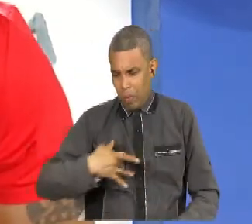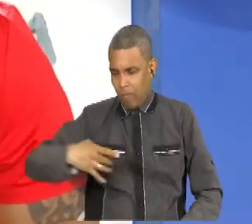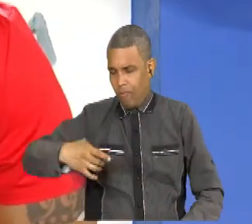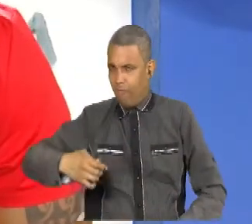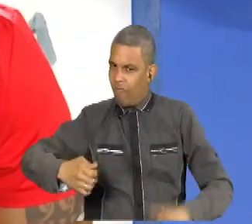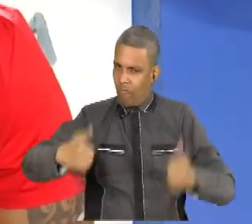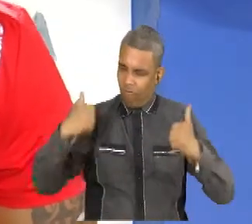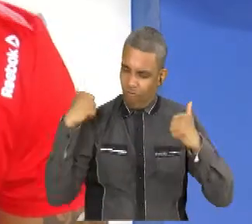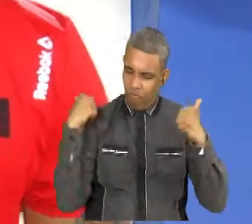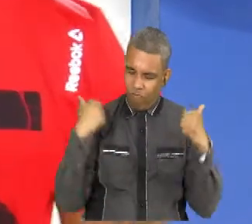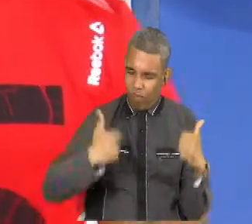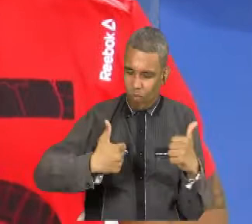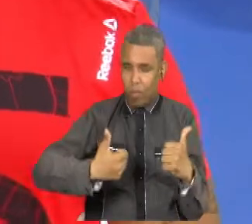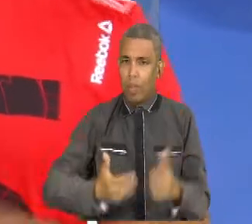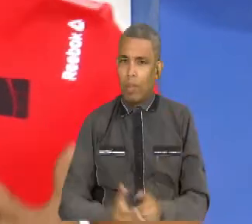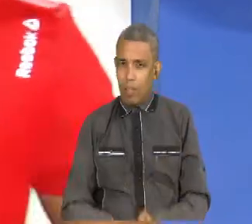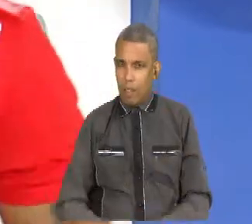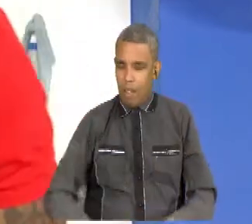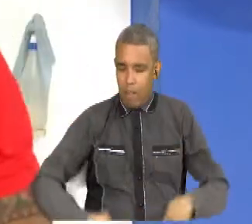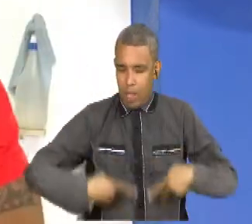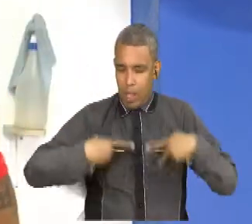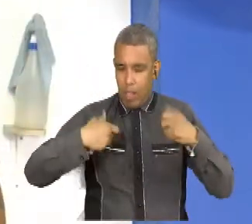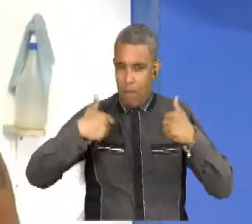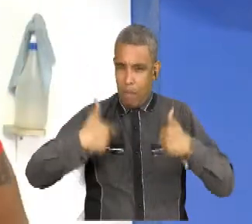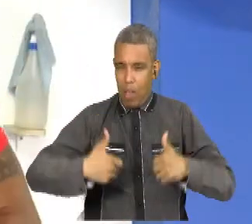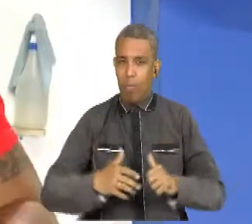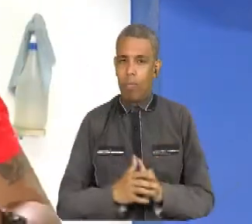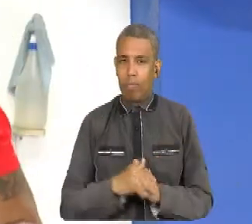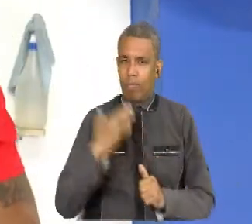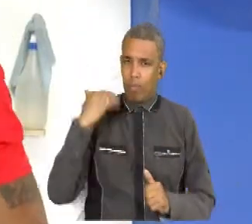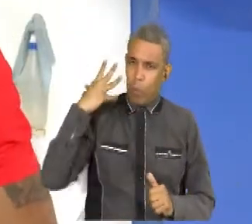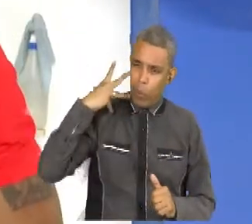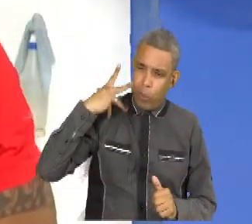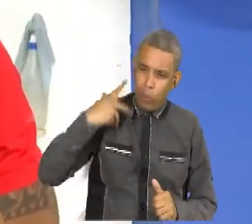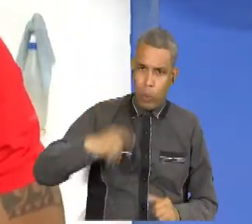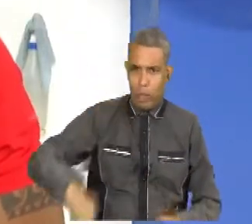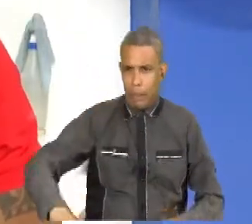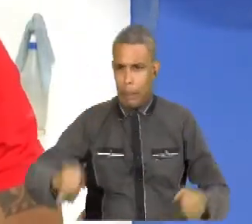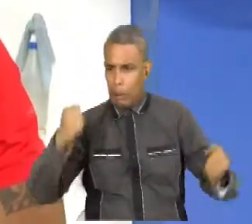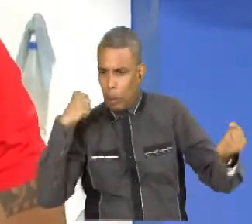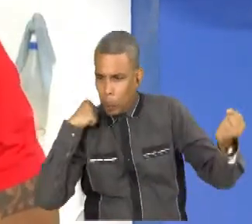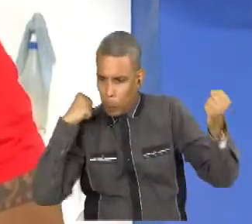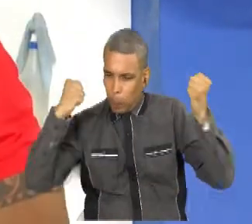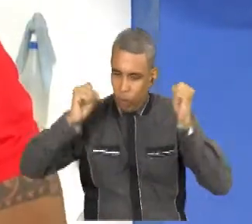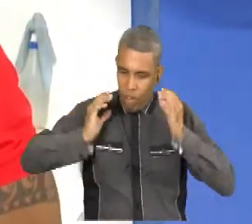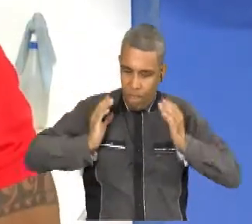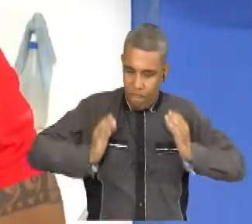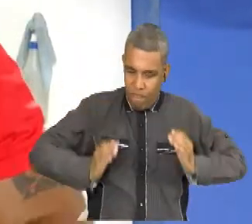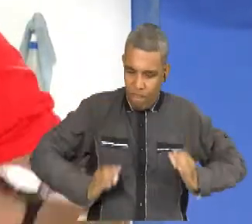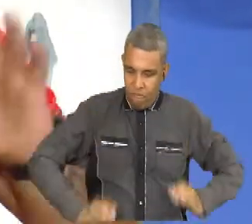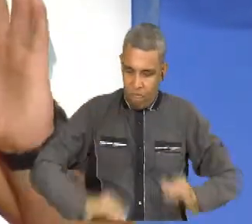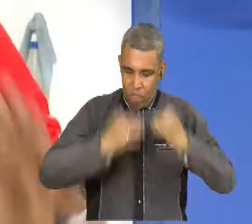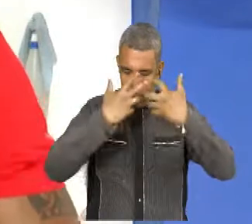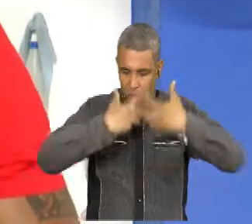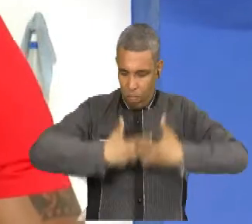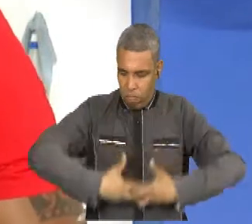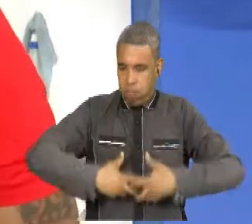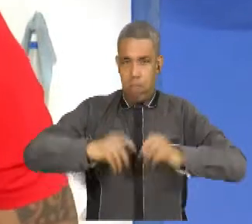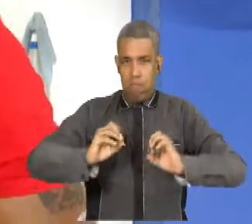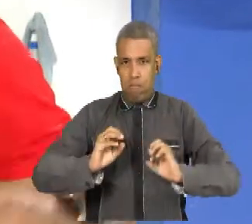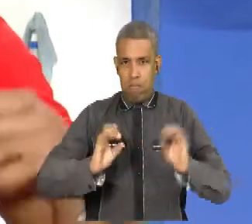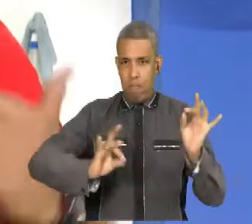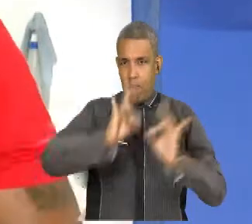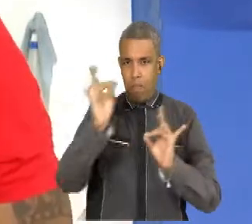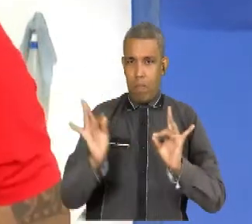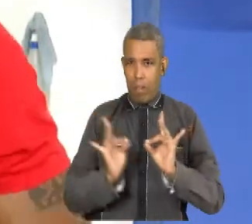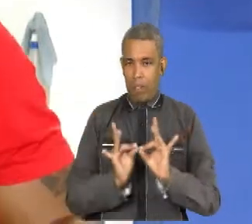tengan un muy buen estilo de vida y que día a día se entrenen y vean ese cuerpo que tanto desean o tanto quieren. Allá en sus